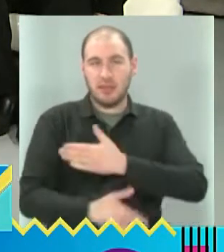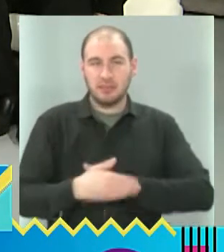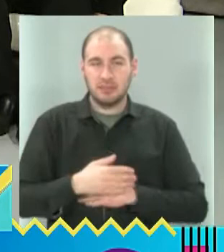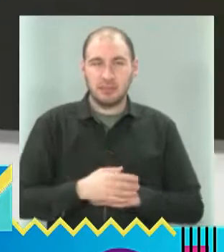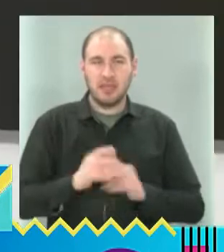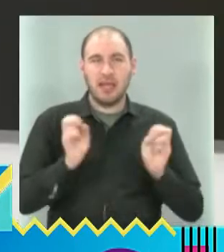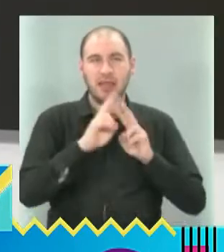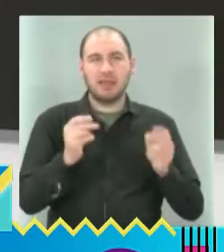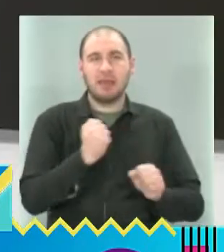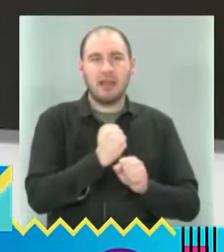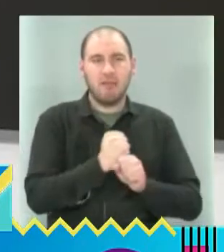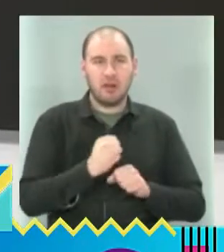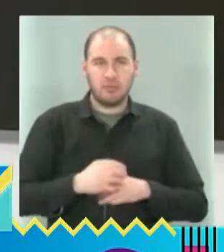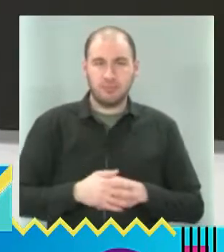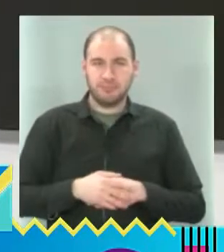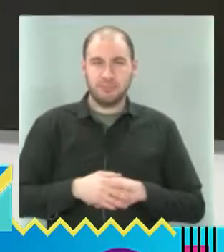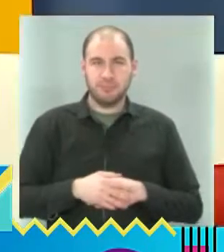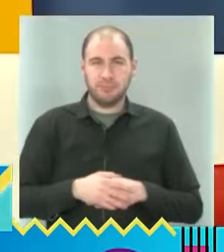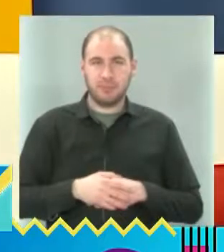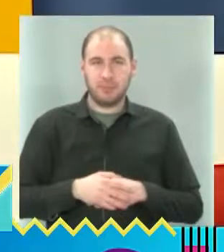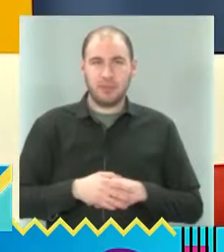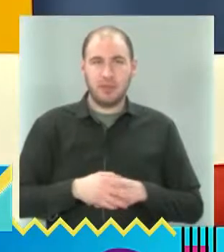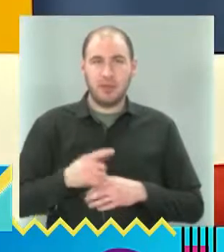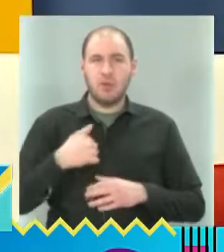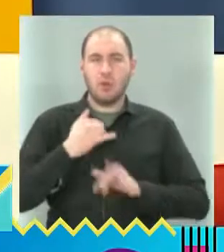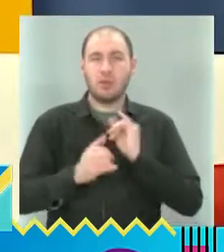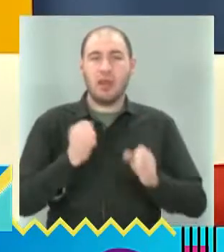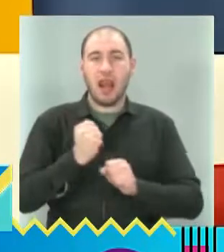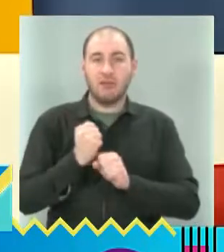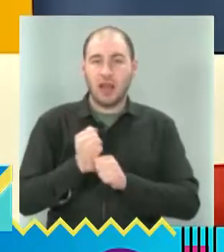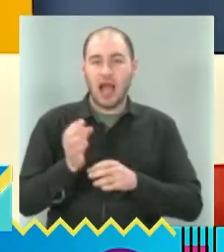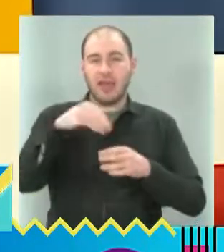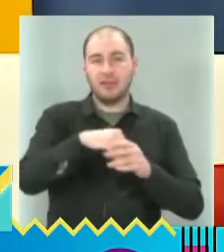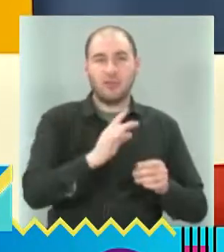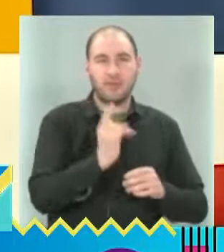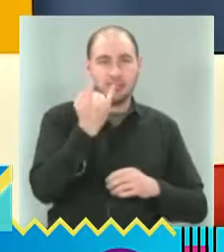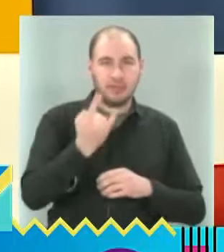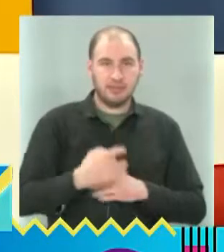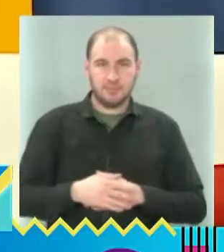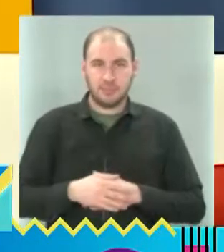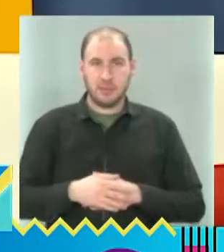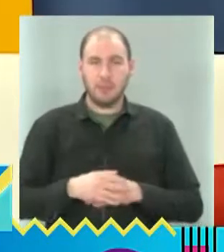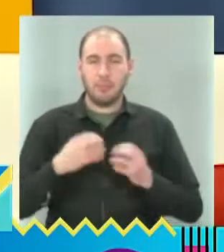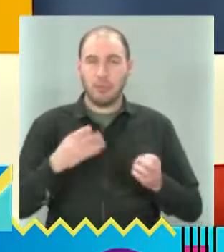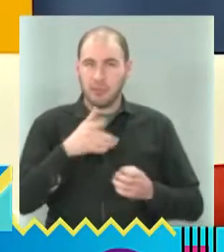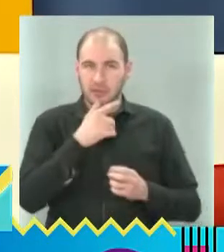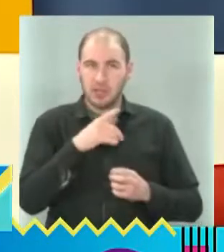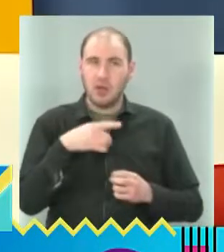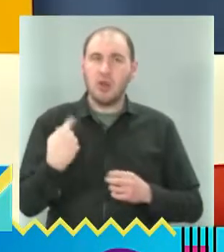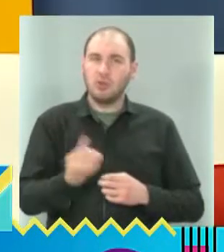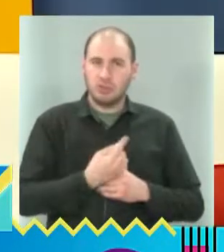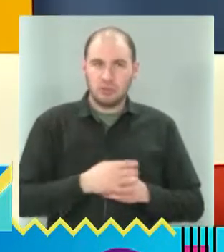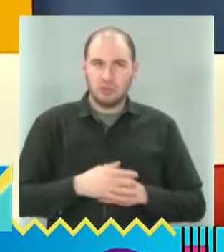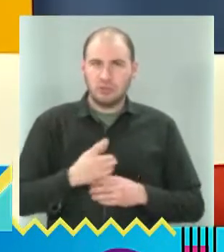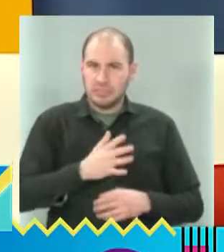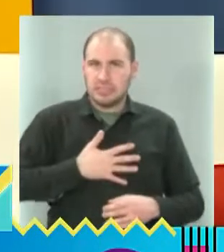en términos de lo laboral? Yo tocaría lo laboral desde la universidad, porque creo que nos podemos sentir